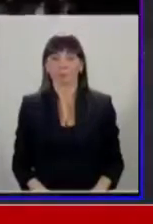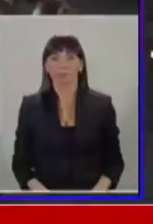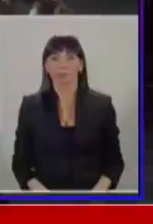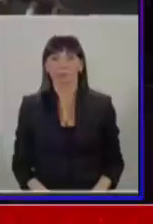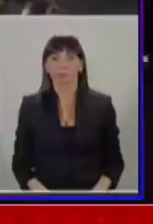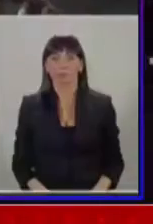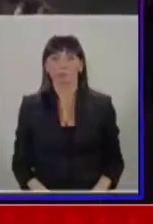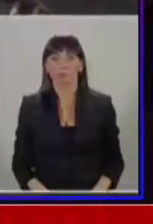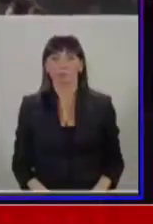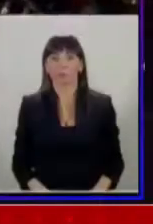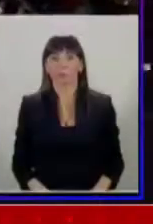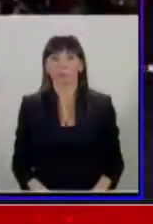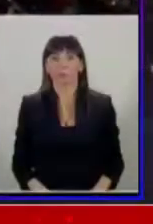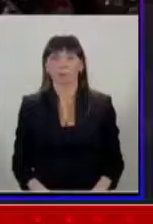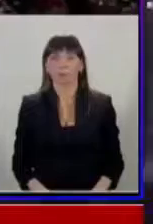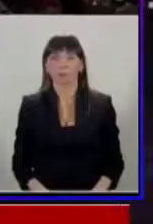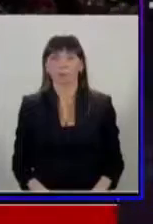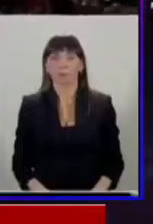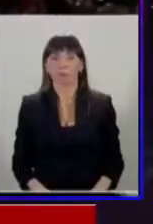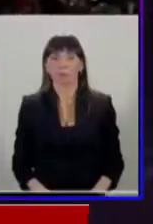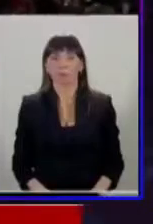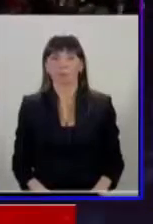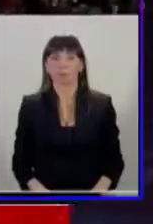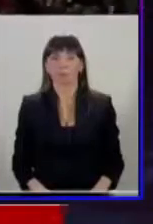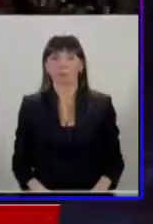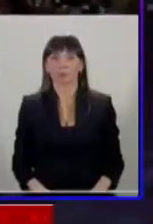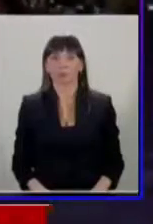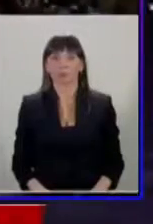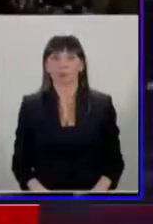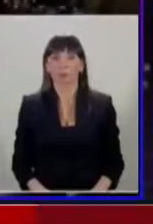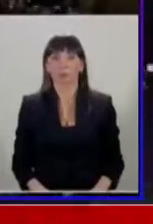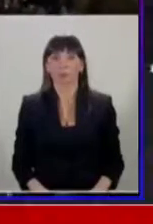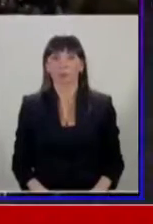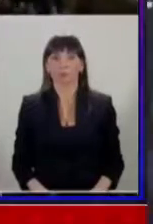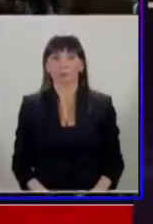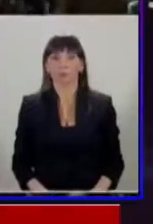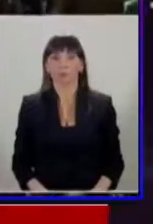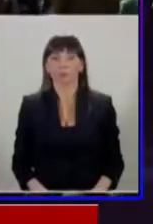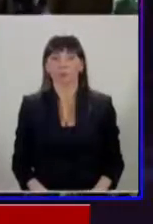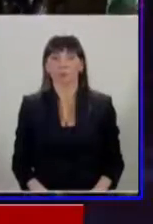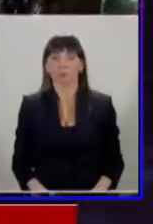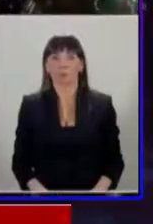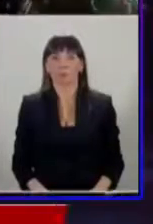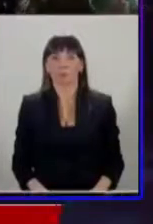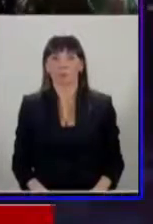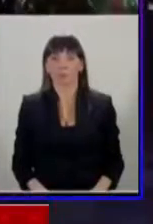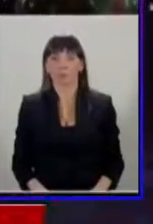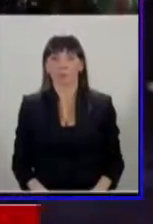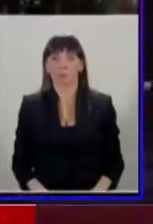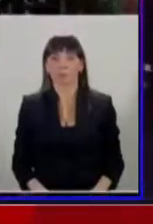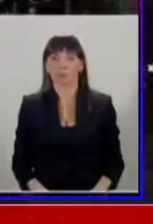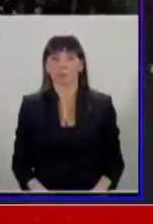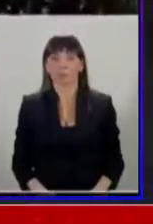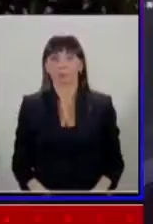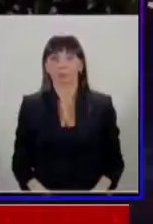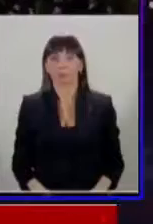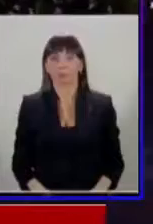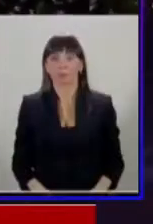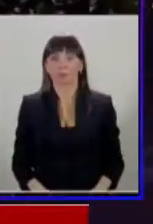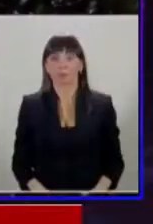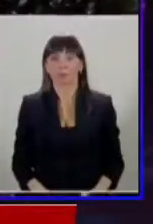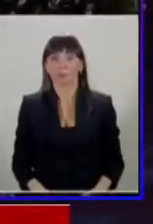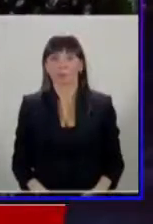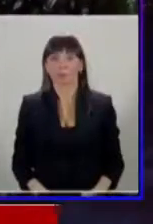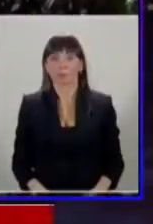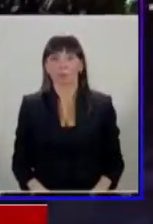la atención porque sebastián piñera se centró principalmente en santiago sabemos que la gran mayoría de los chilenos viven cerca de 7 millones viven en santiago pero